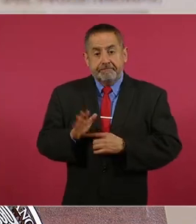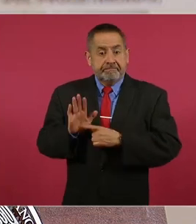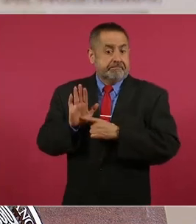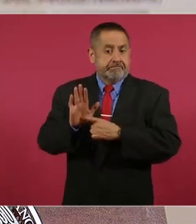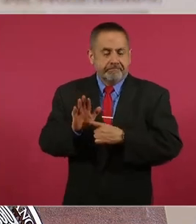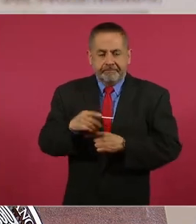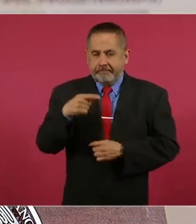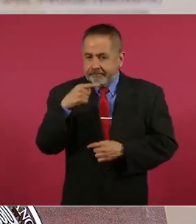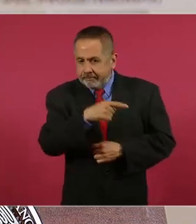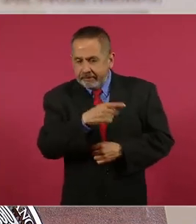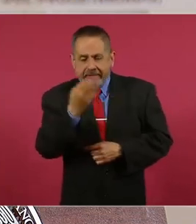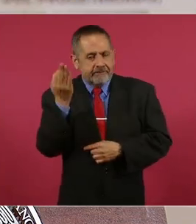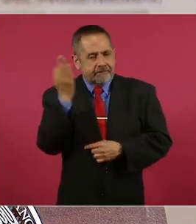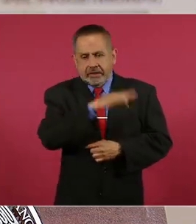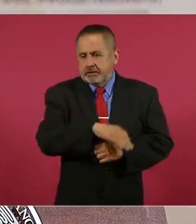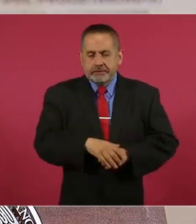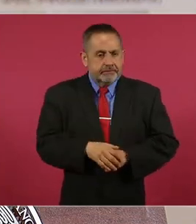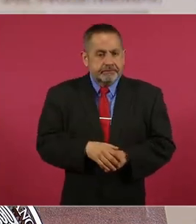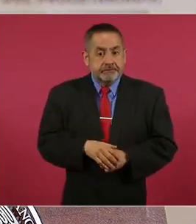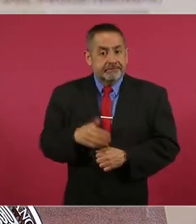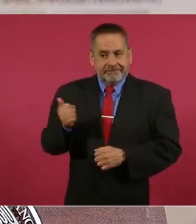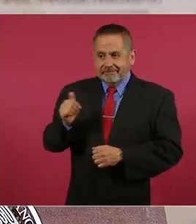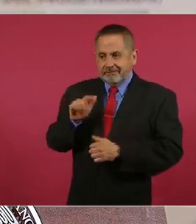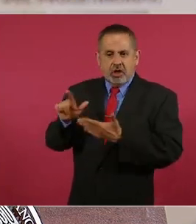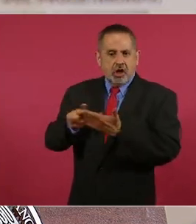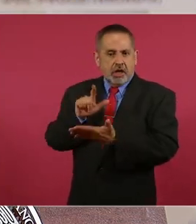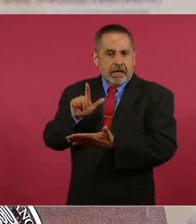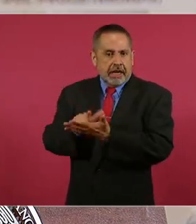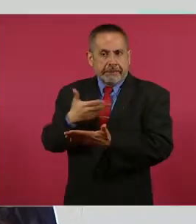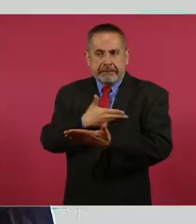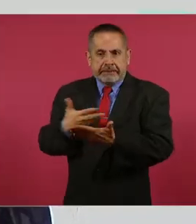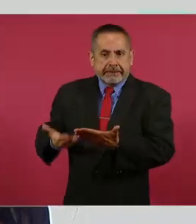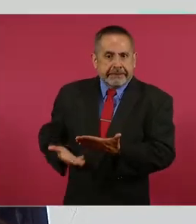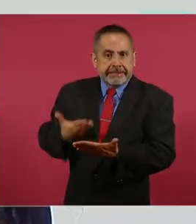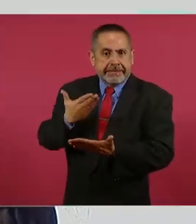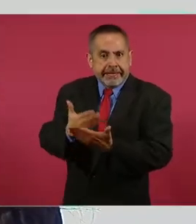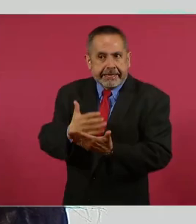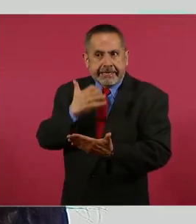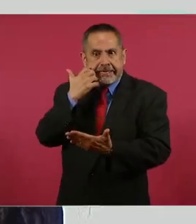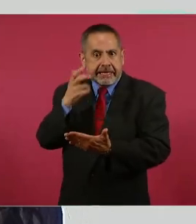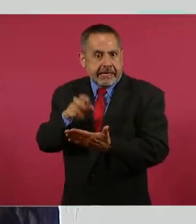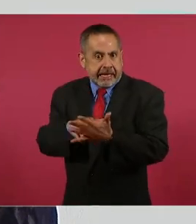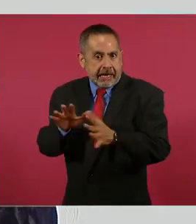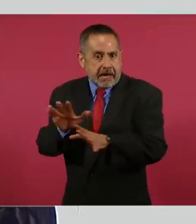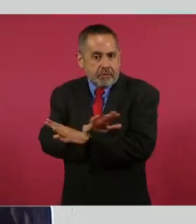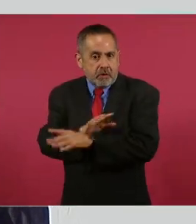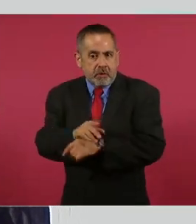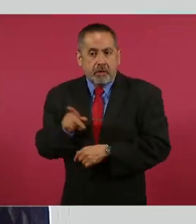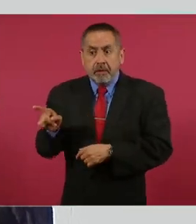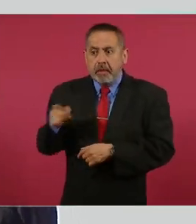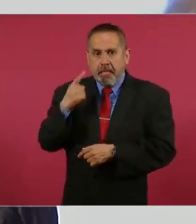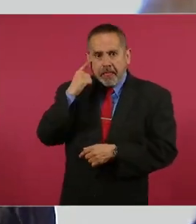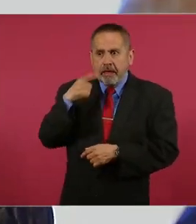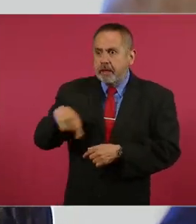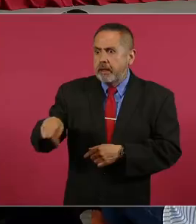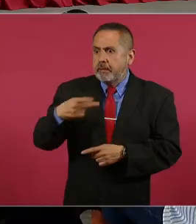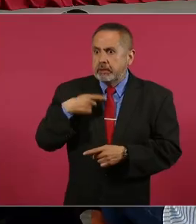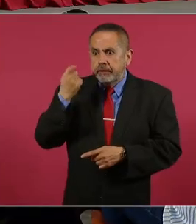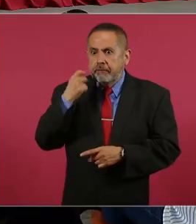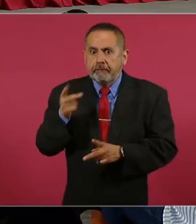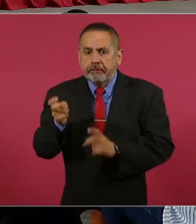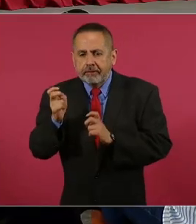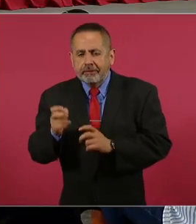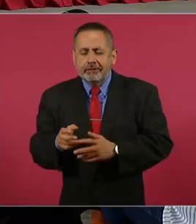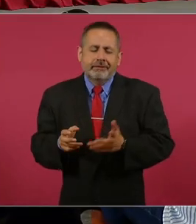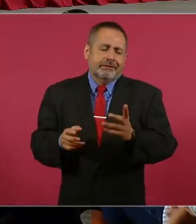es falso que la reforma del presidente tenga como propósito robar las pensiones de los trabajadores.